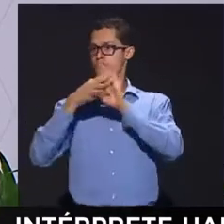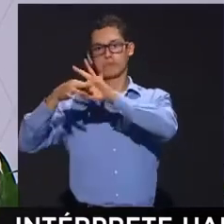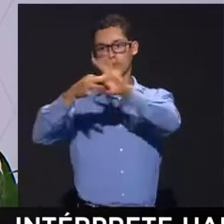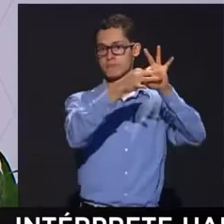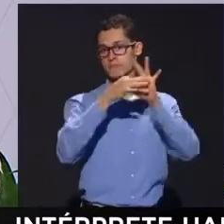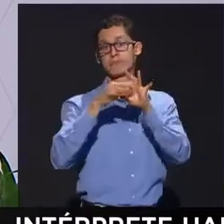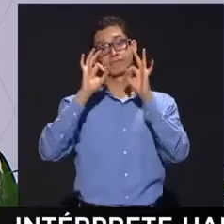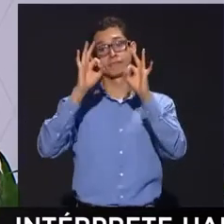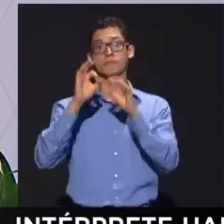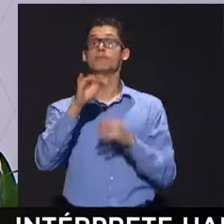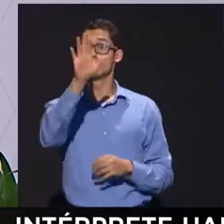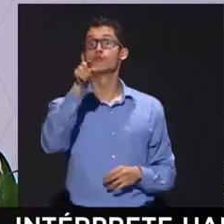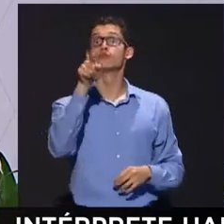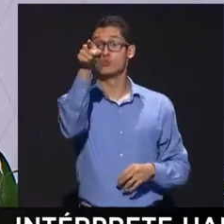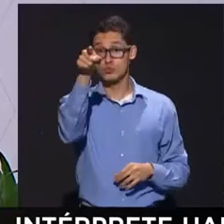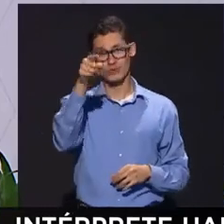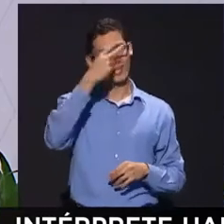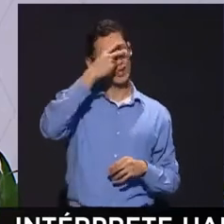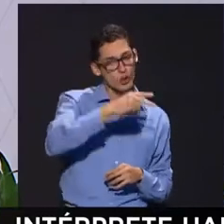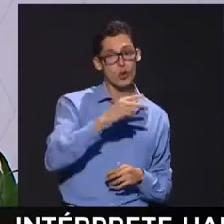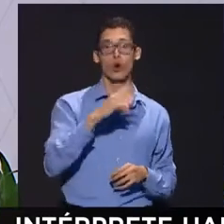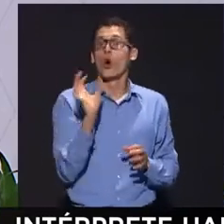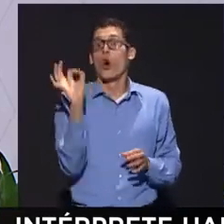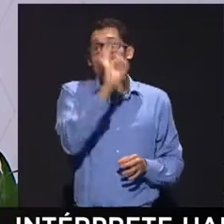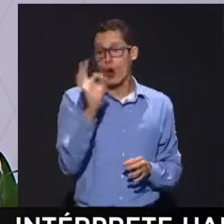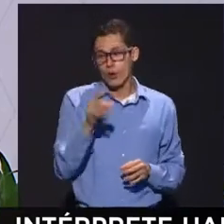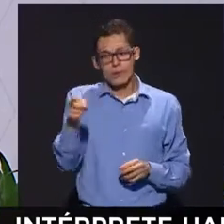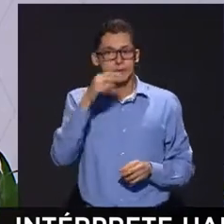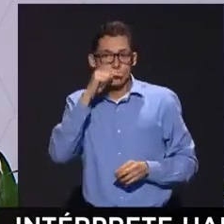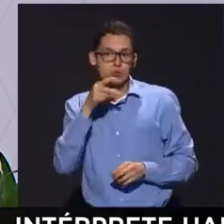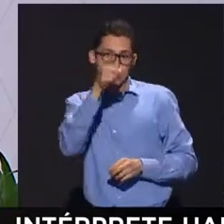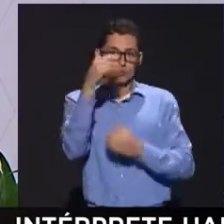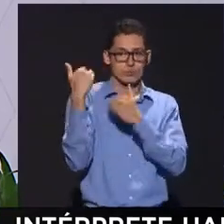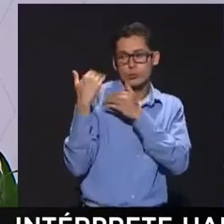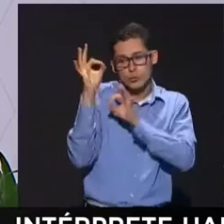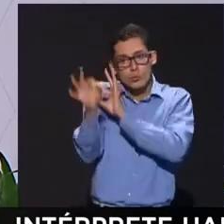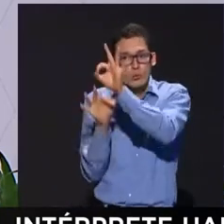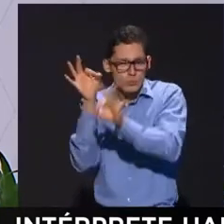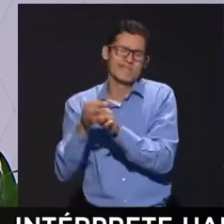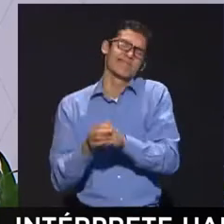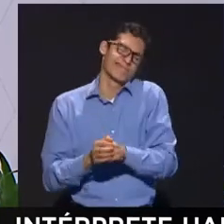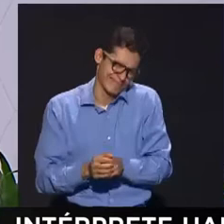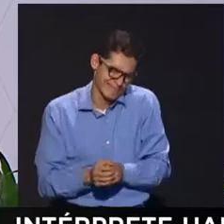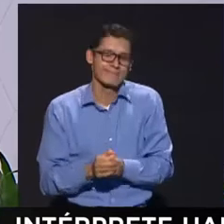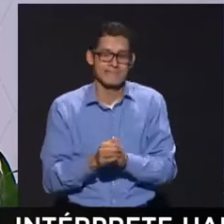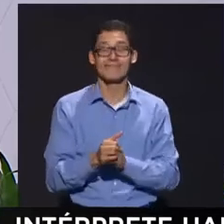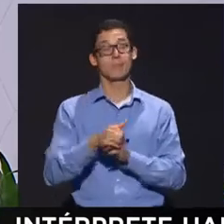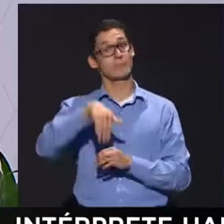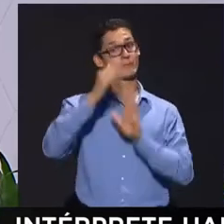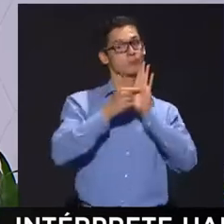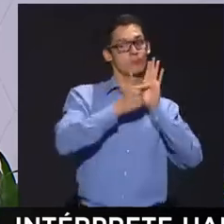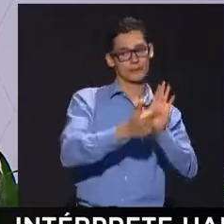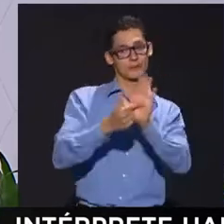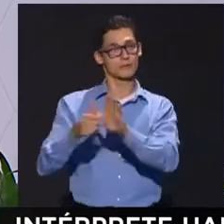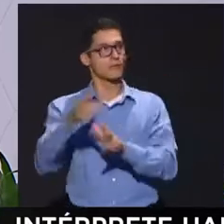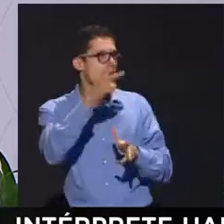son fundamentales al momento de desarrollar esas imitaciones que pueden hacer nuestros niños con nuestros comportamientos. Y continúo